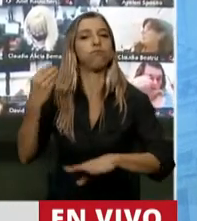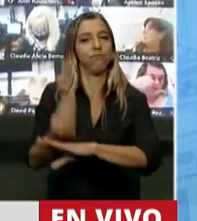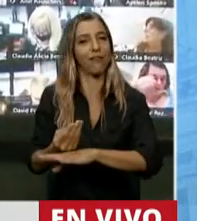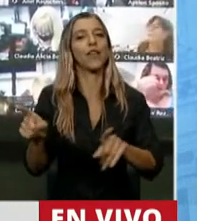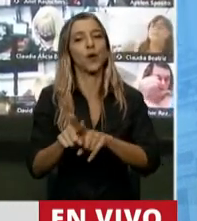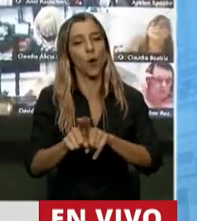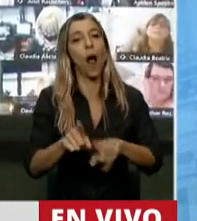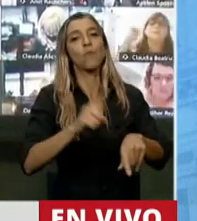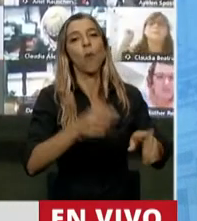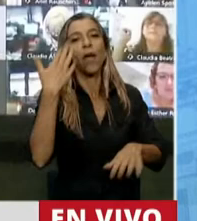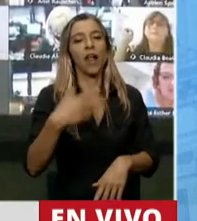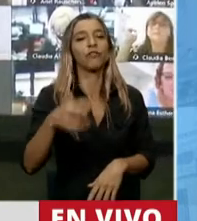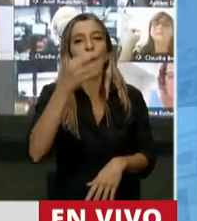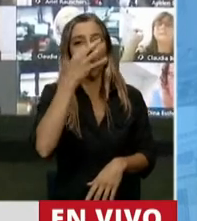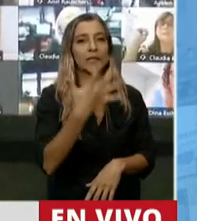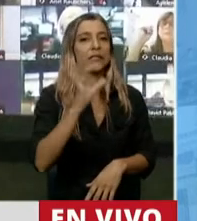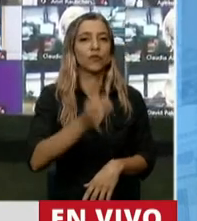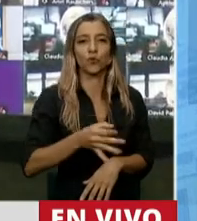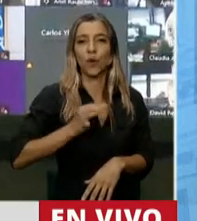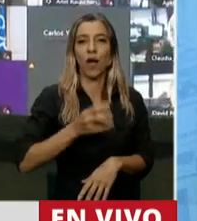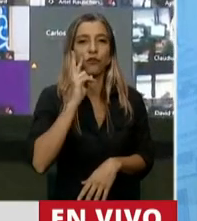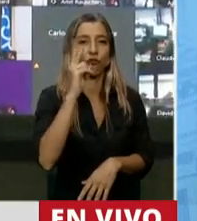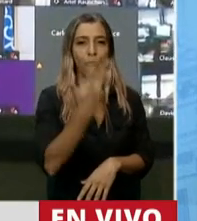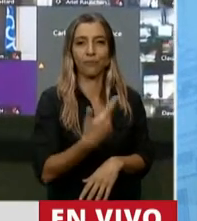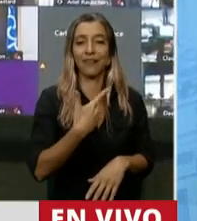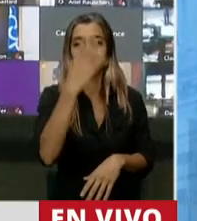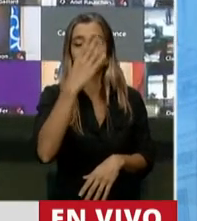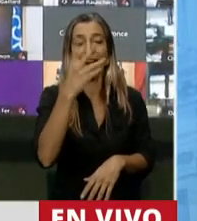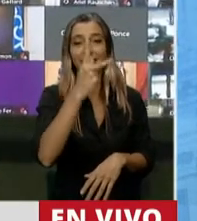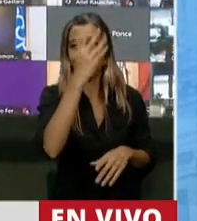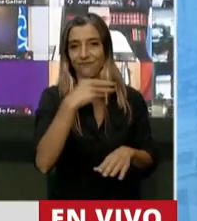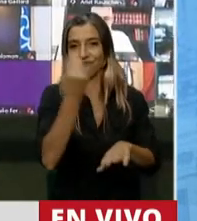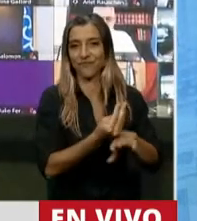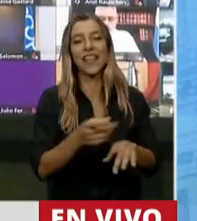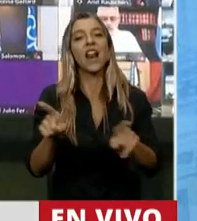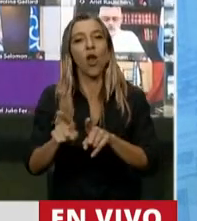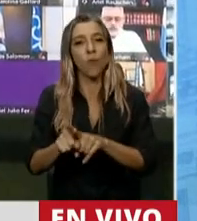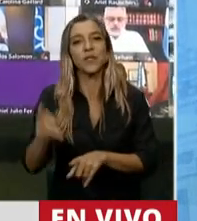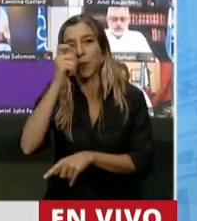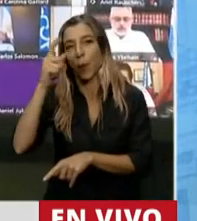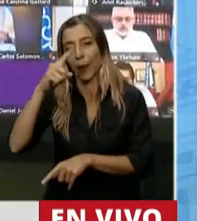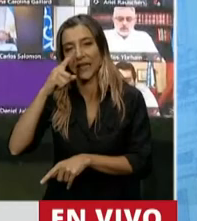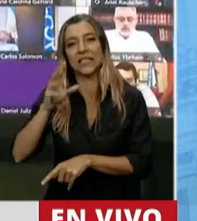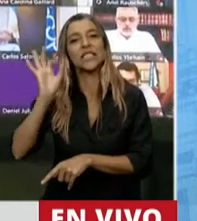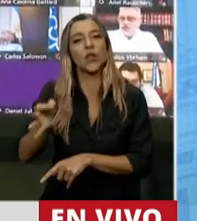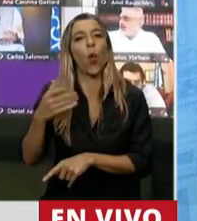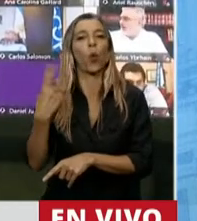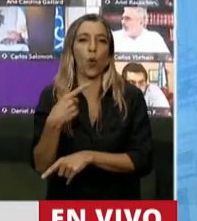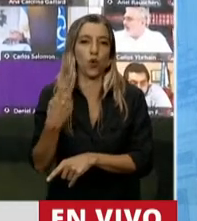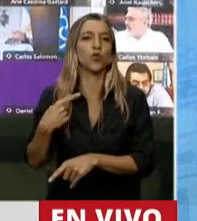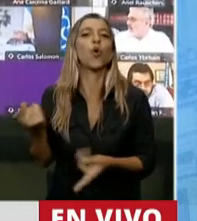25 de octubre del 2003, o como volvimos también con Alberto y Cristina el 27 de octubre del año pasado. Hoy como